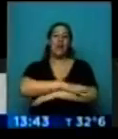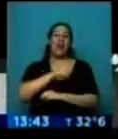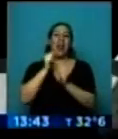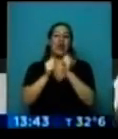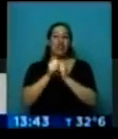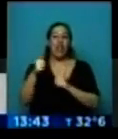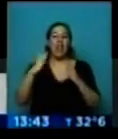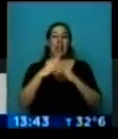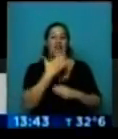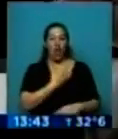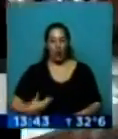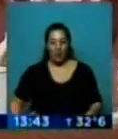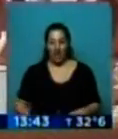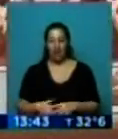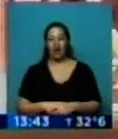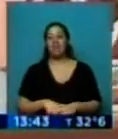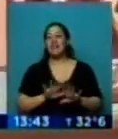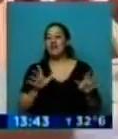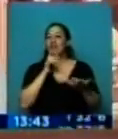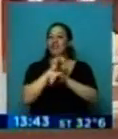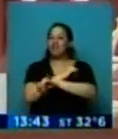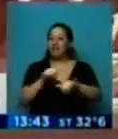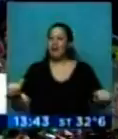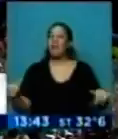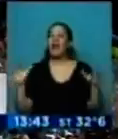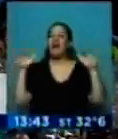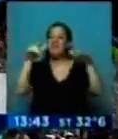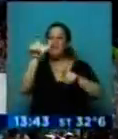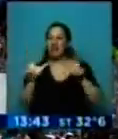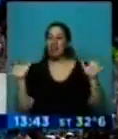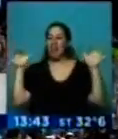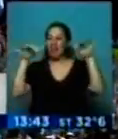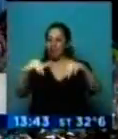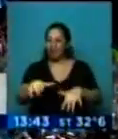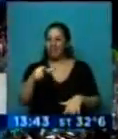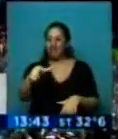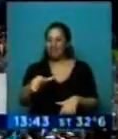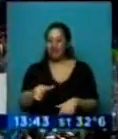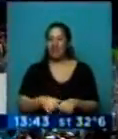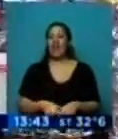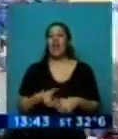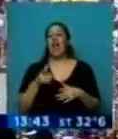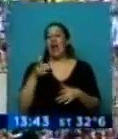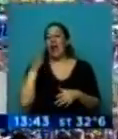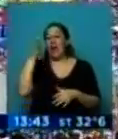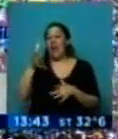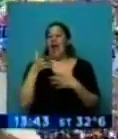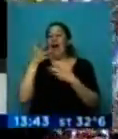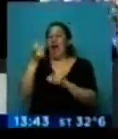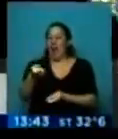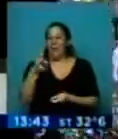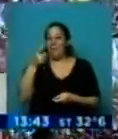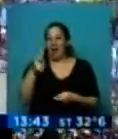Gobierno, emitió un mensaje para la multitud que lo acompañó, que acompaña